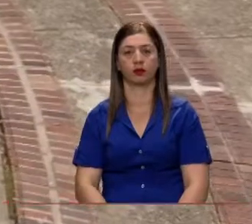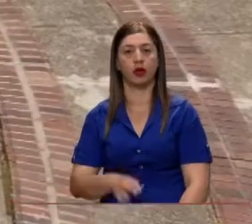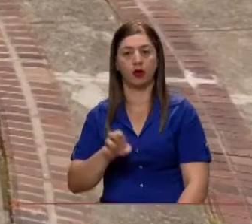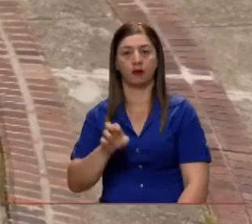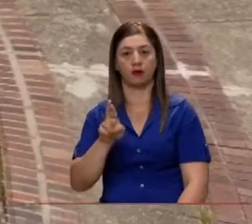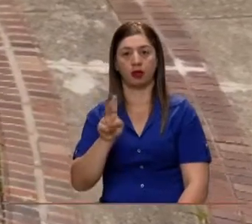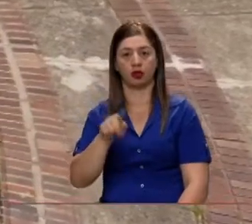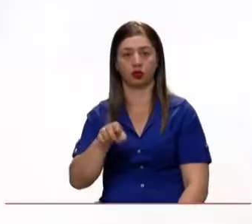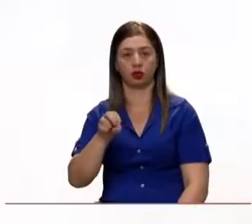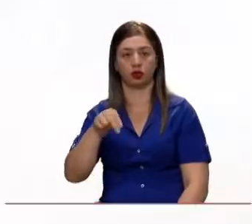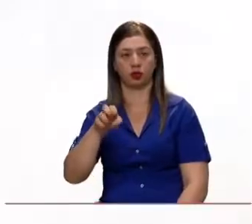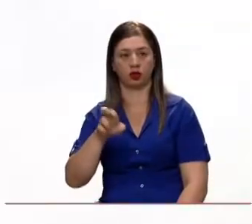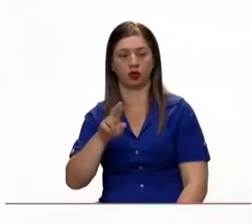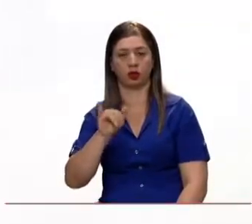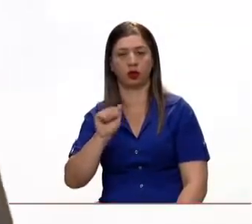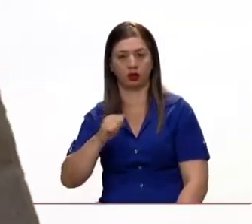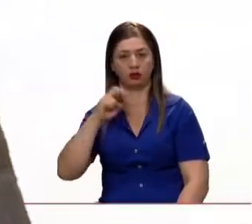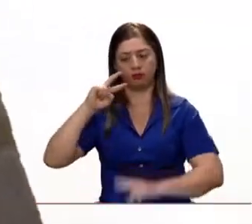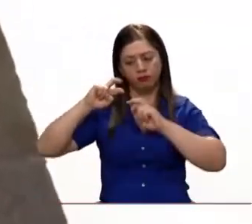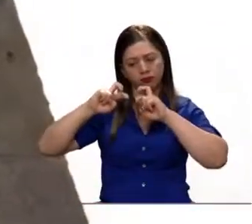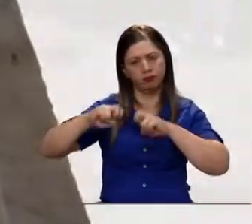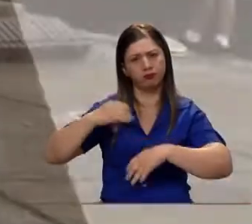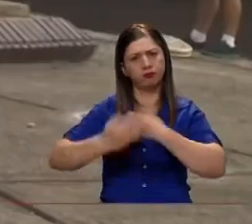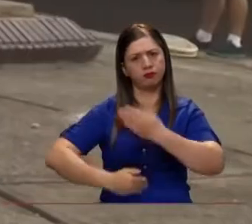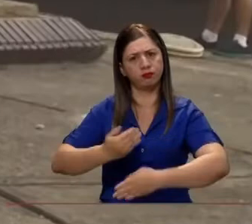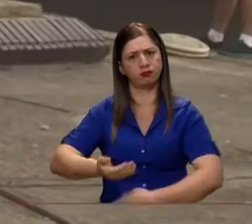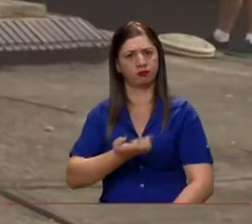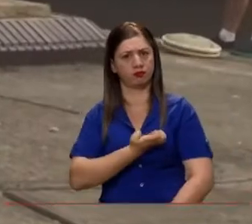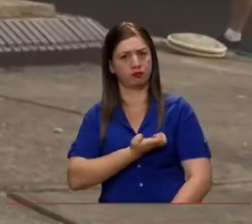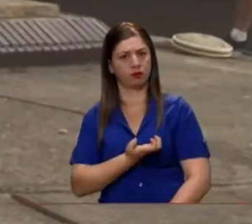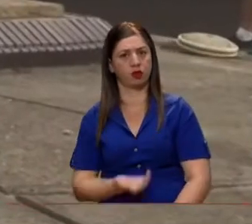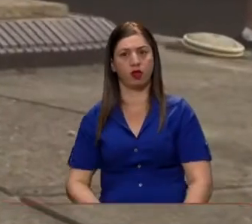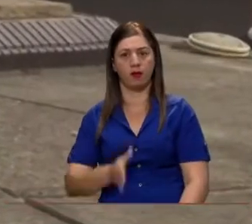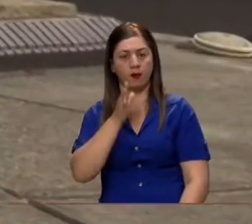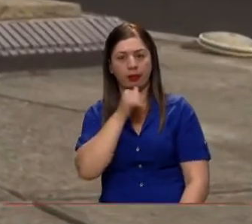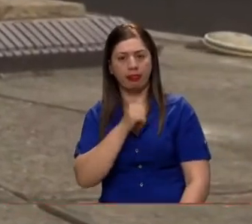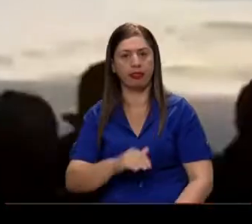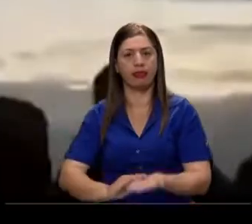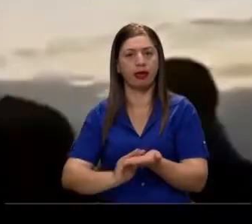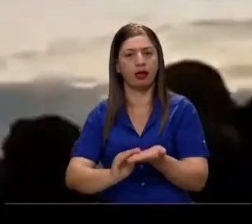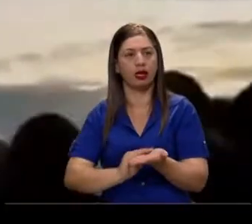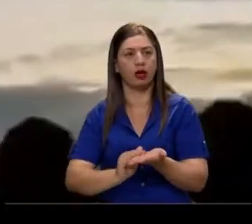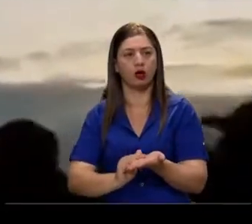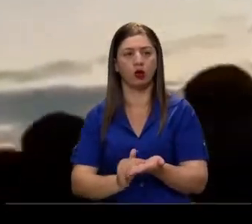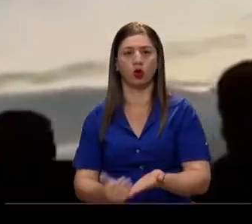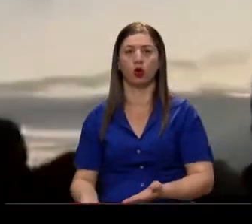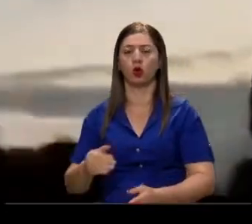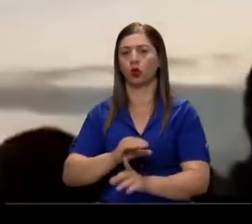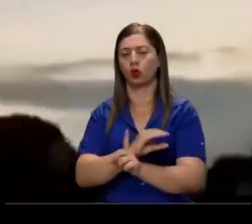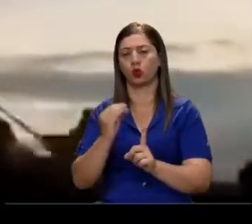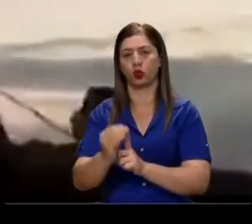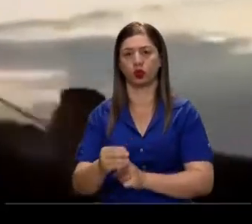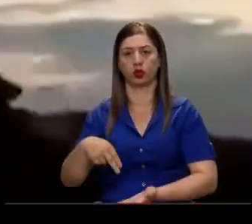investigación disciplinaria contra varios funcionarios de la Alcaldía de Cali por no restablecer de forma oportuna un bien mueble de interés cultural